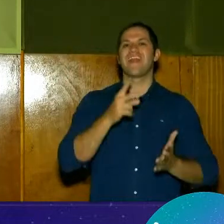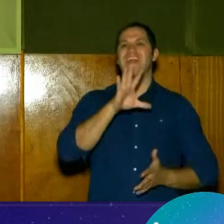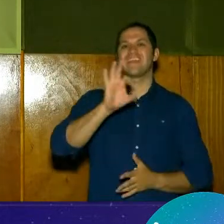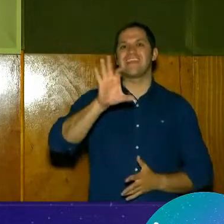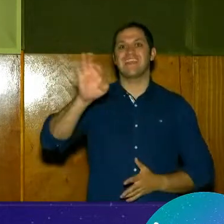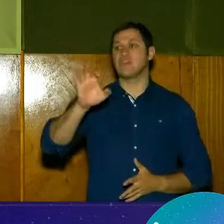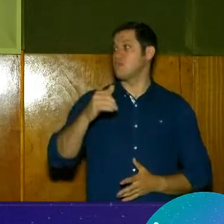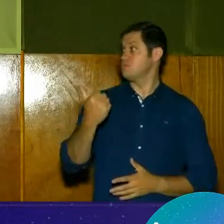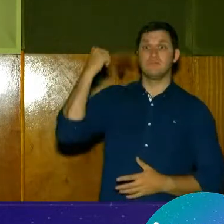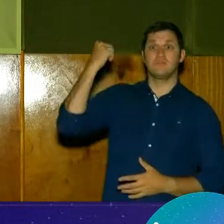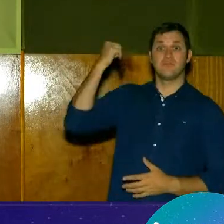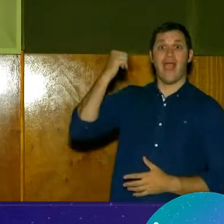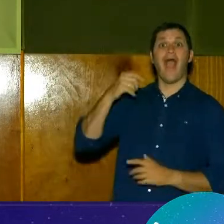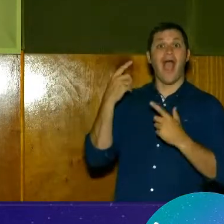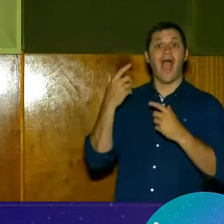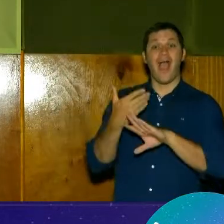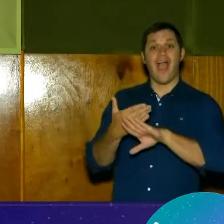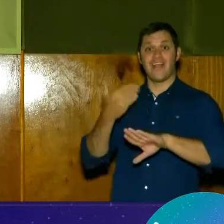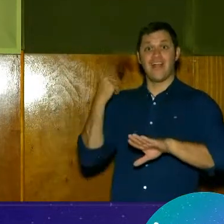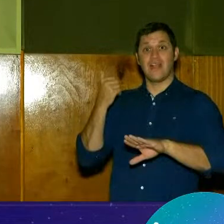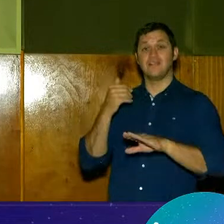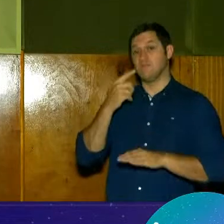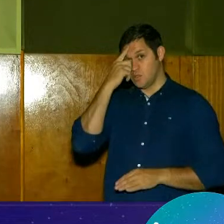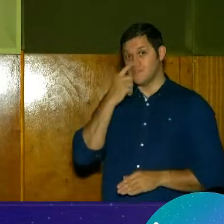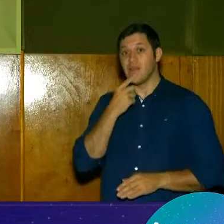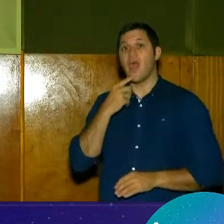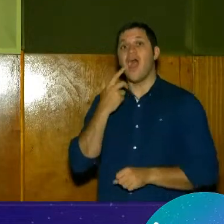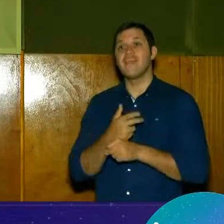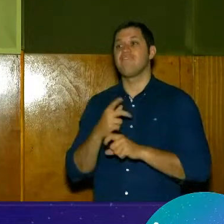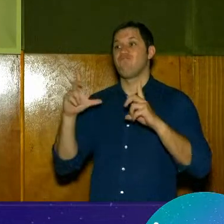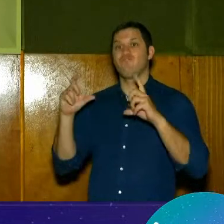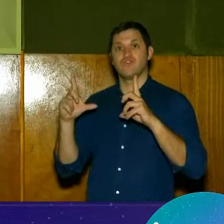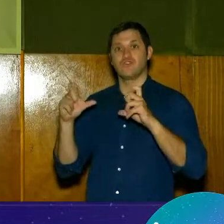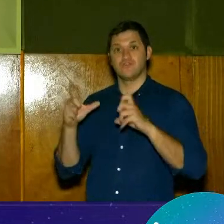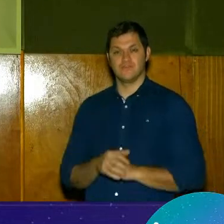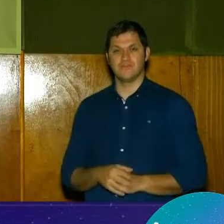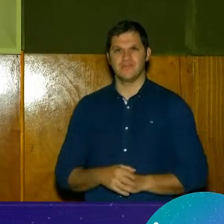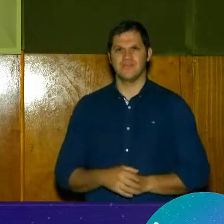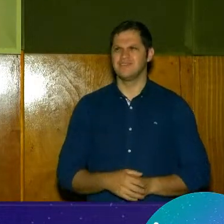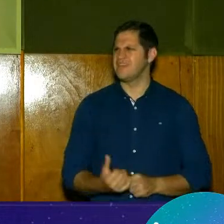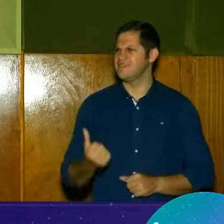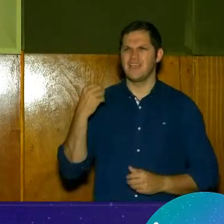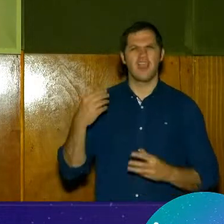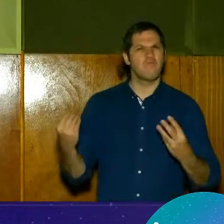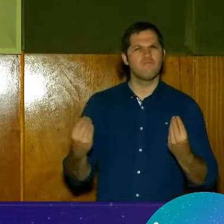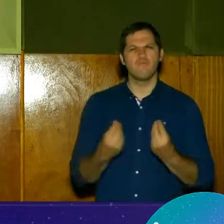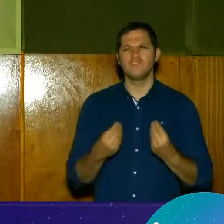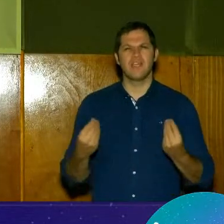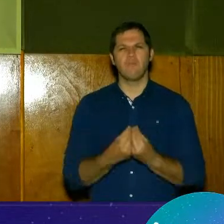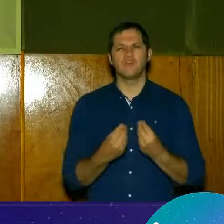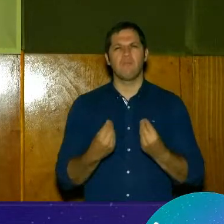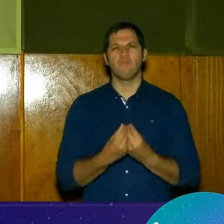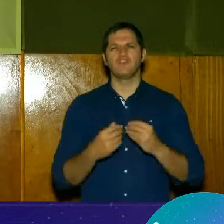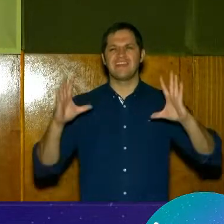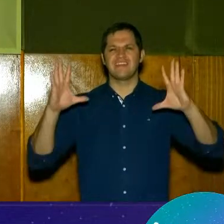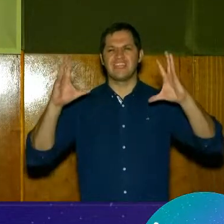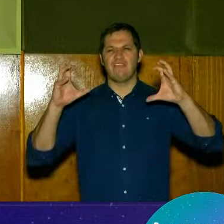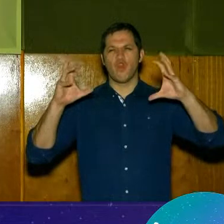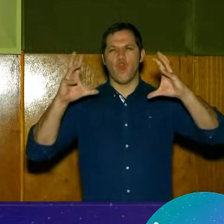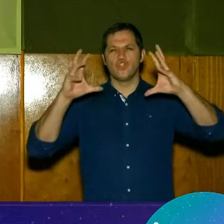además descubrió un montón de nebulosas como 2500 nebulosas aquí en el pasillo del